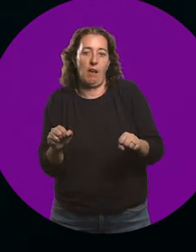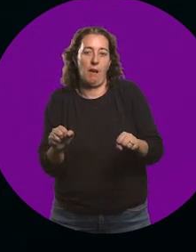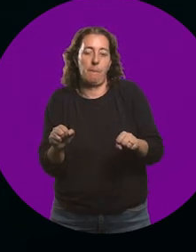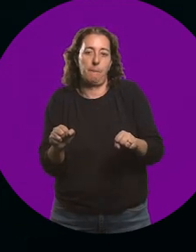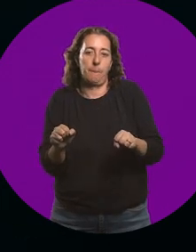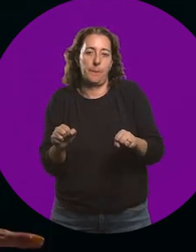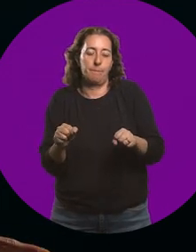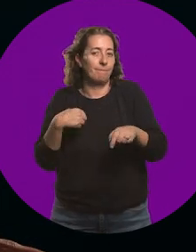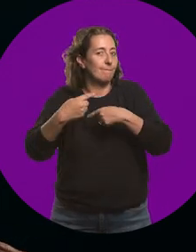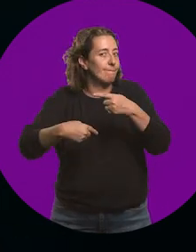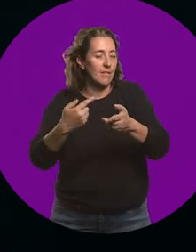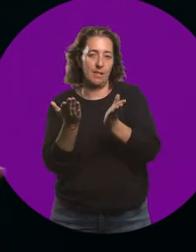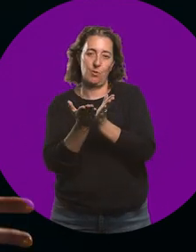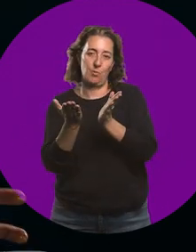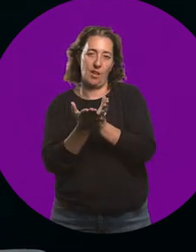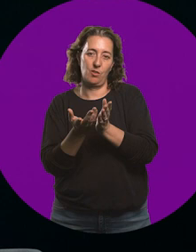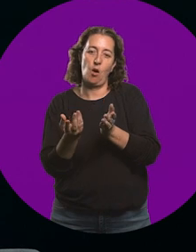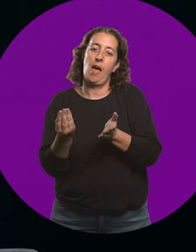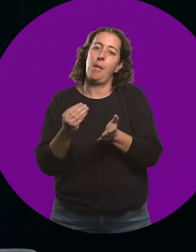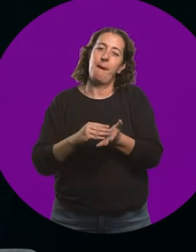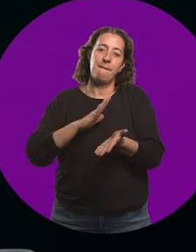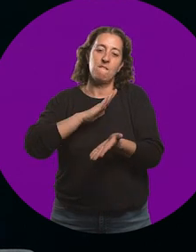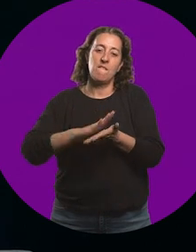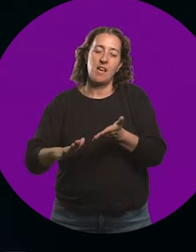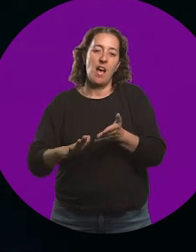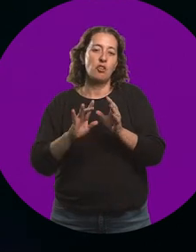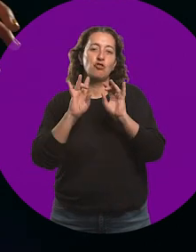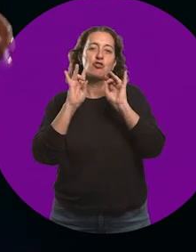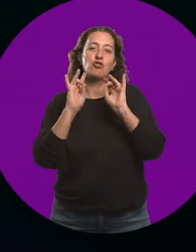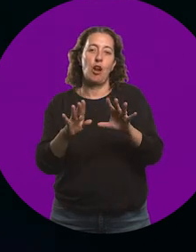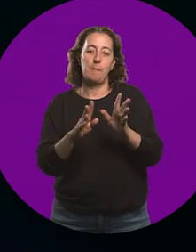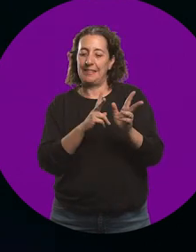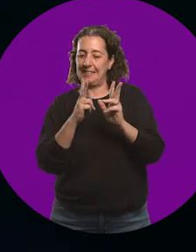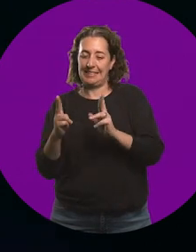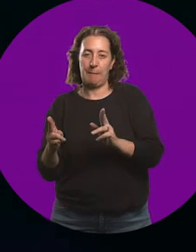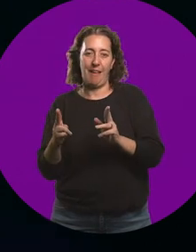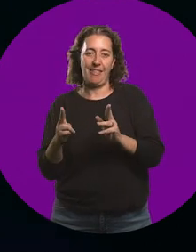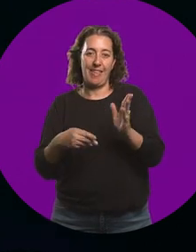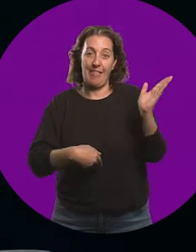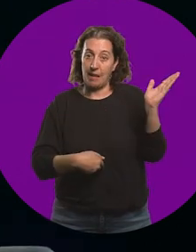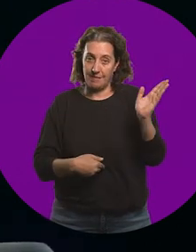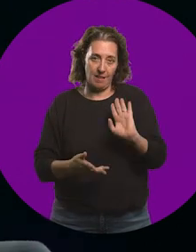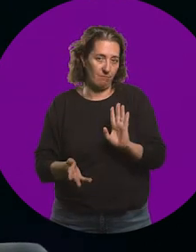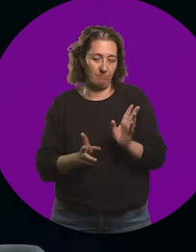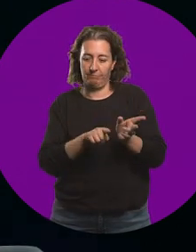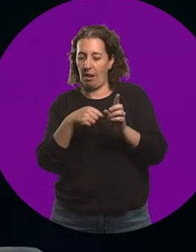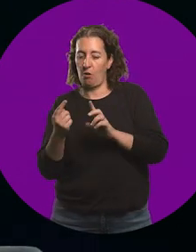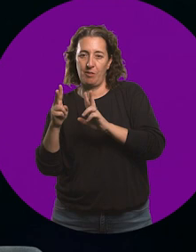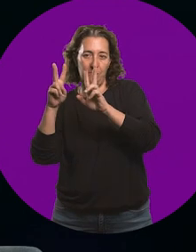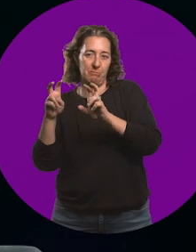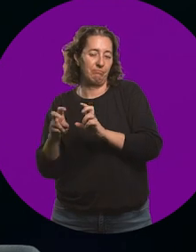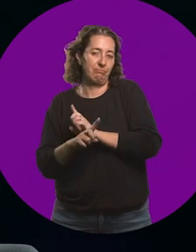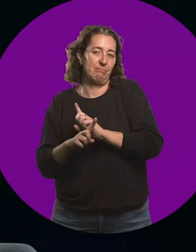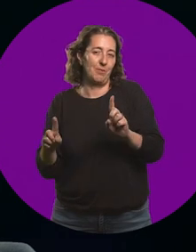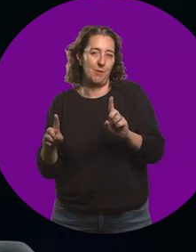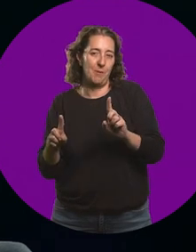pudiera seguir estudiando. Además, la beca era solo la parte de danza, la parte académica. No sé si mis